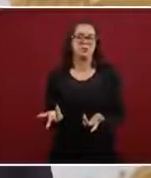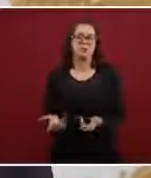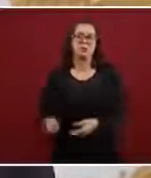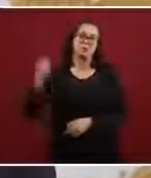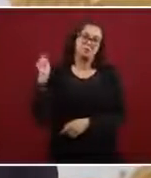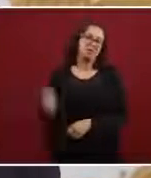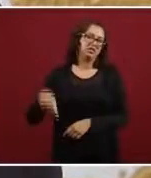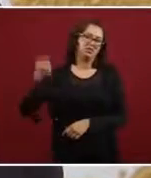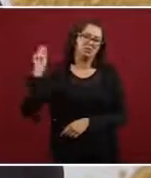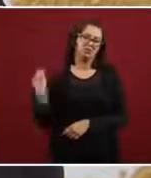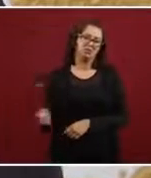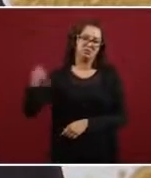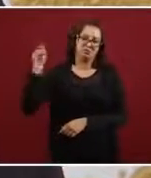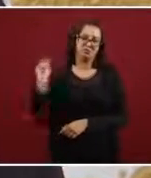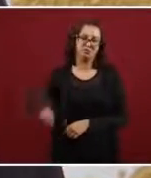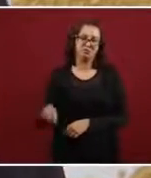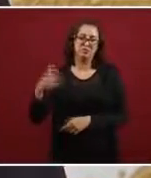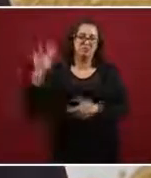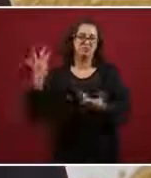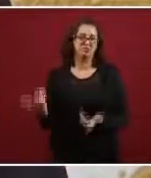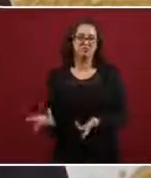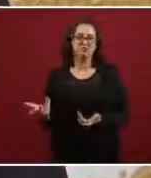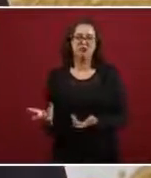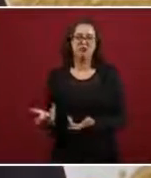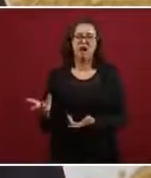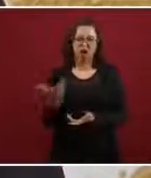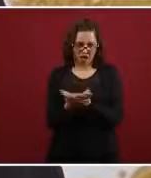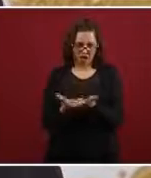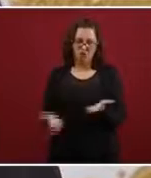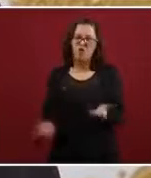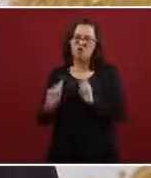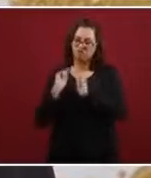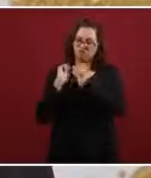más de lo mismo, hacer ellos los fraudes